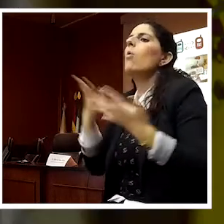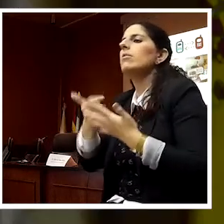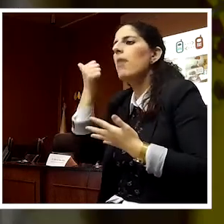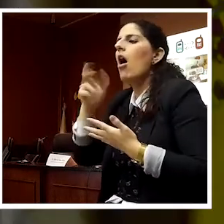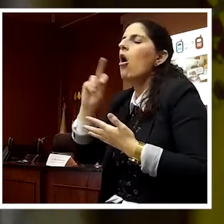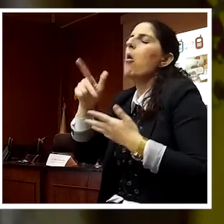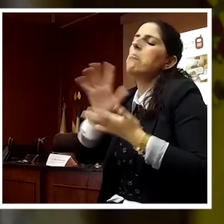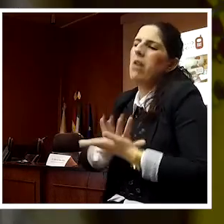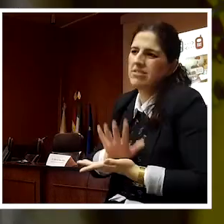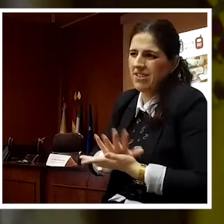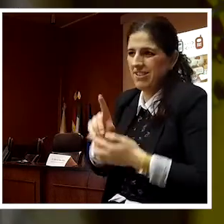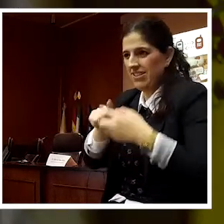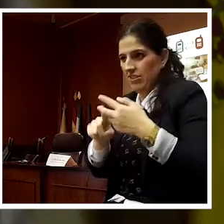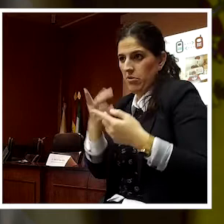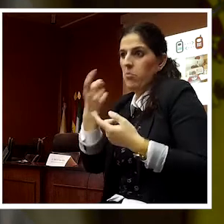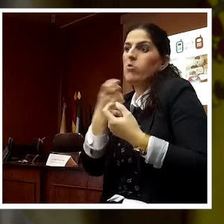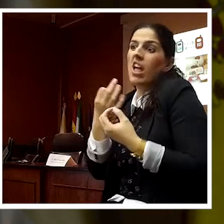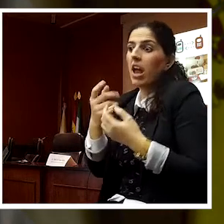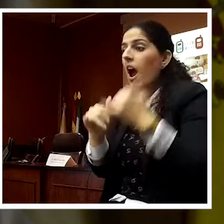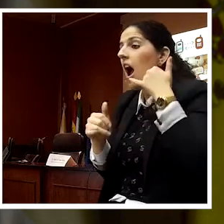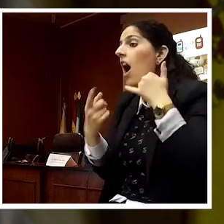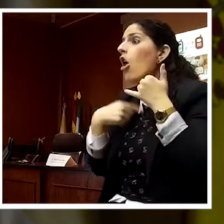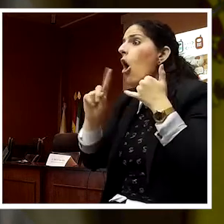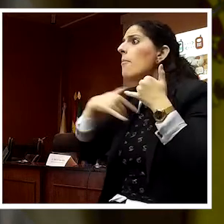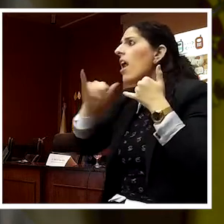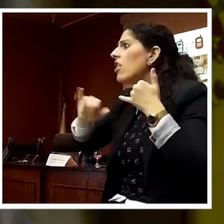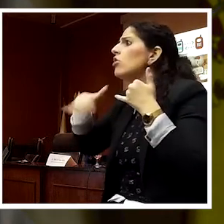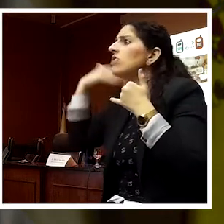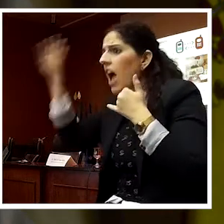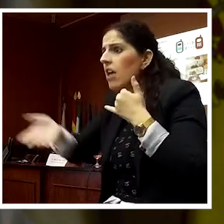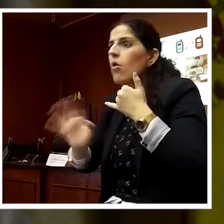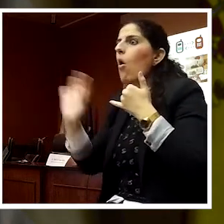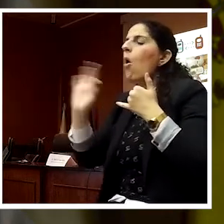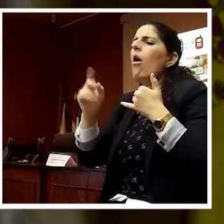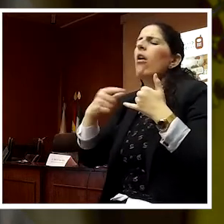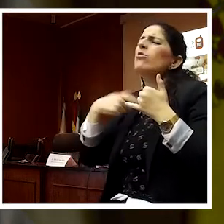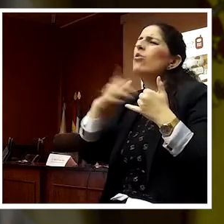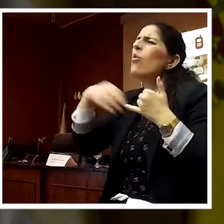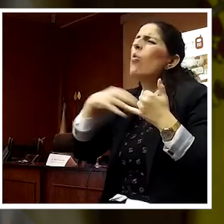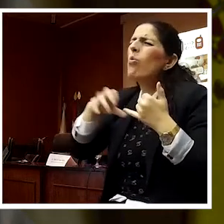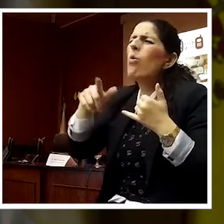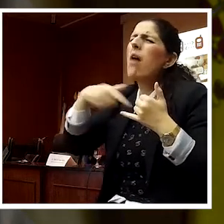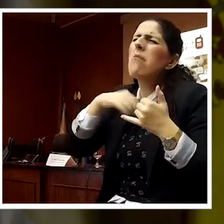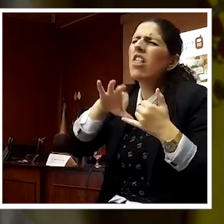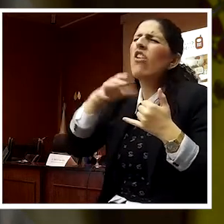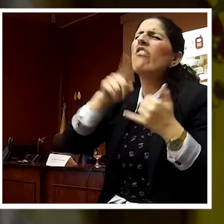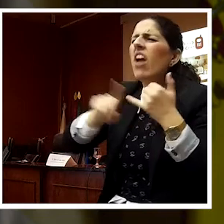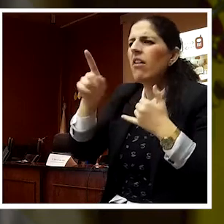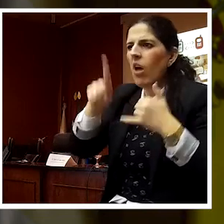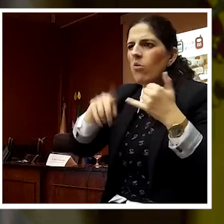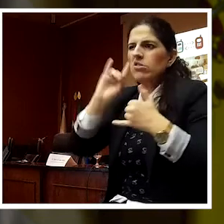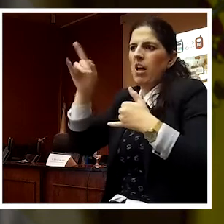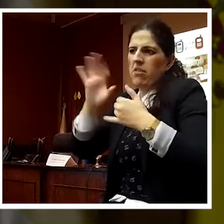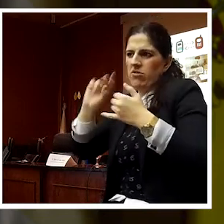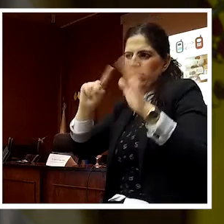una priorización u otra, ¿bien? Las llamadas pasan por el médico que hay en la sala, puede haber hasta 3 médicos, dependiendo